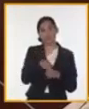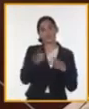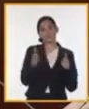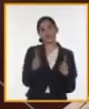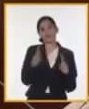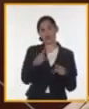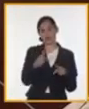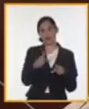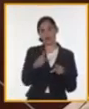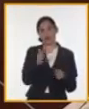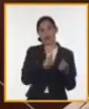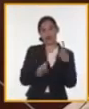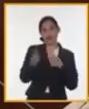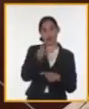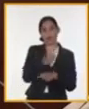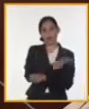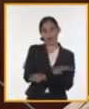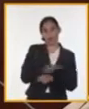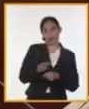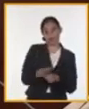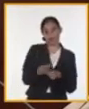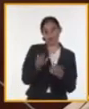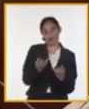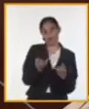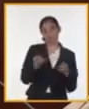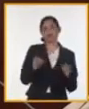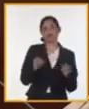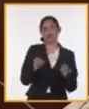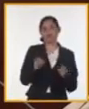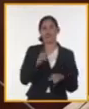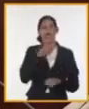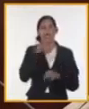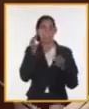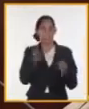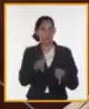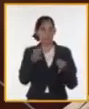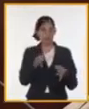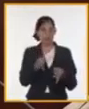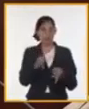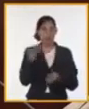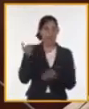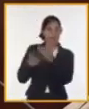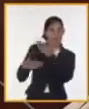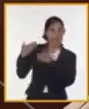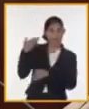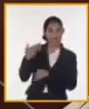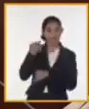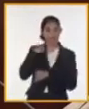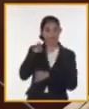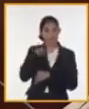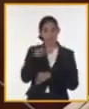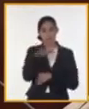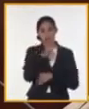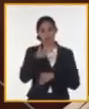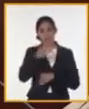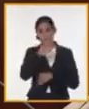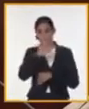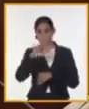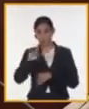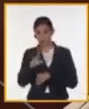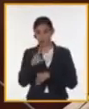¿no? Como historiadores de la etapa de la revolución misma en el poder, de 59 en adelante, cuántos temas